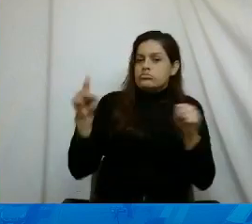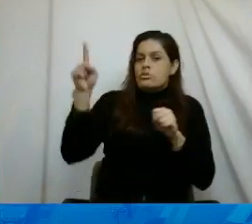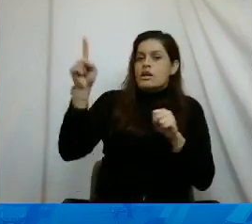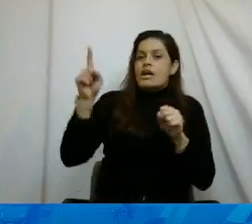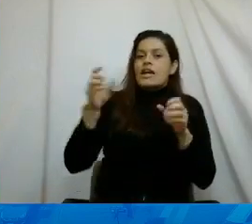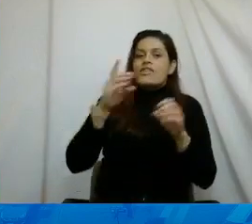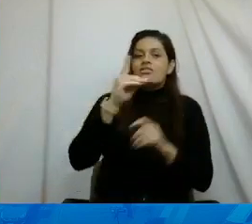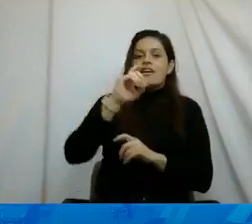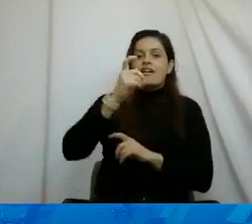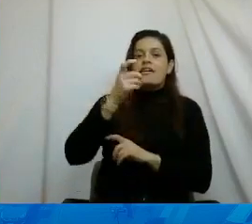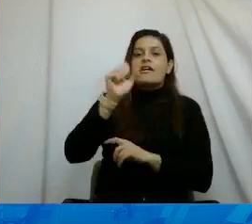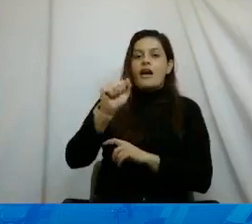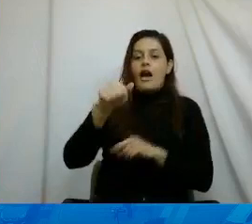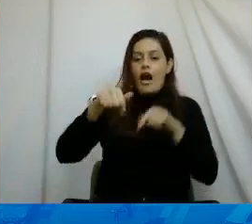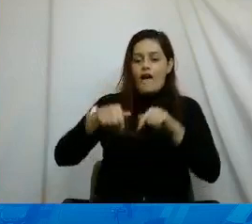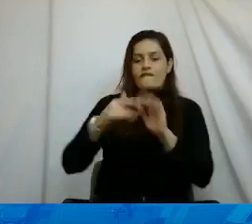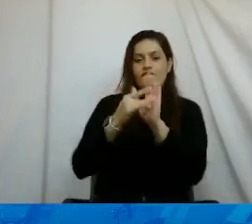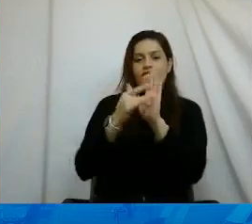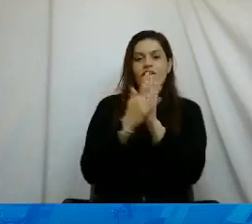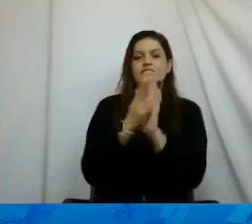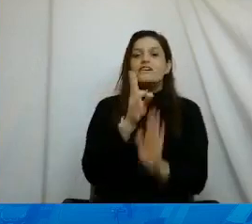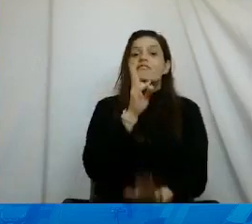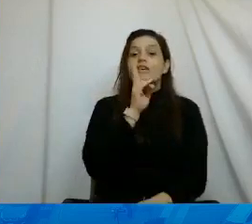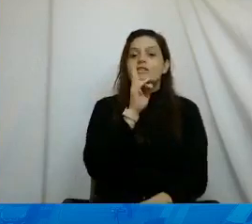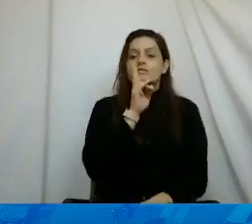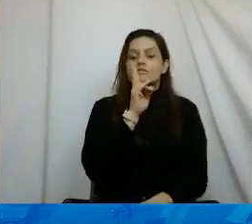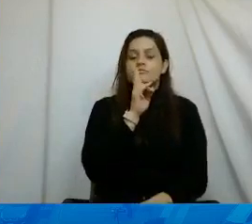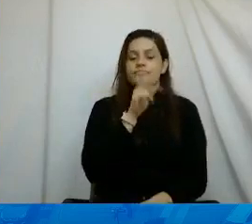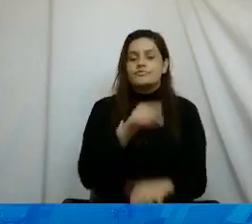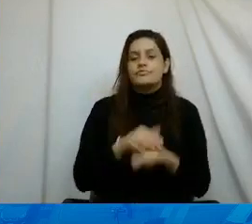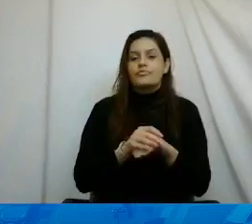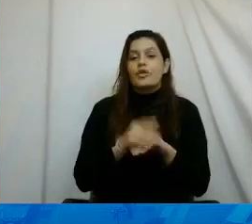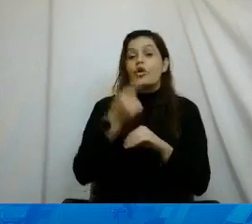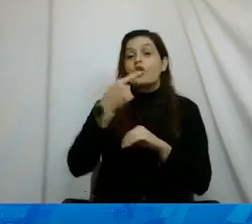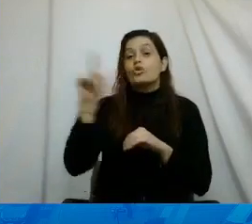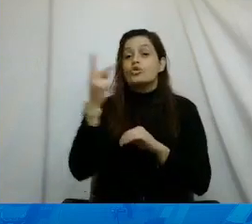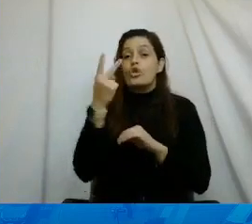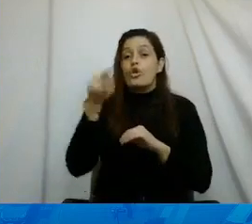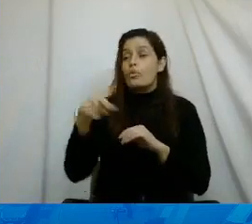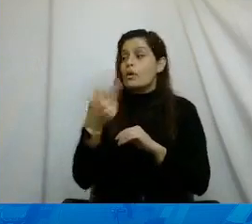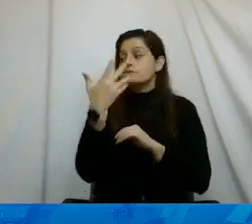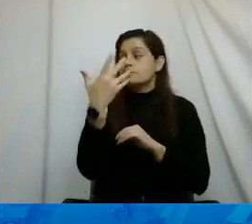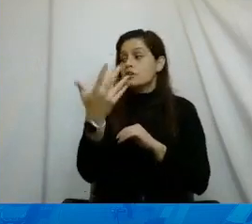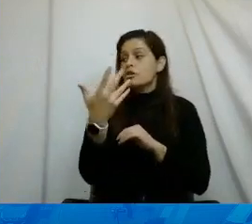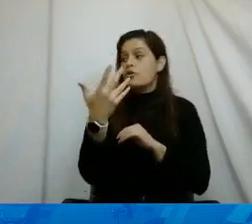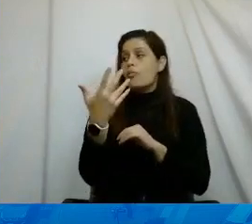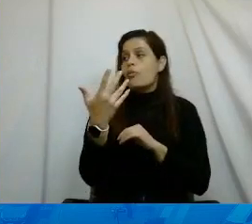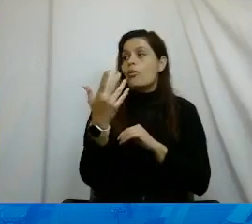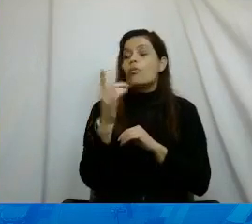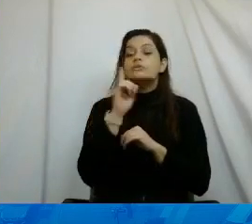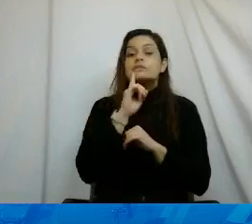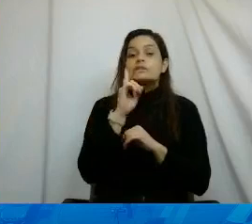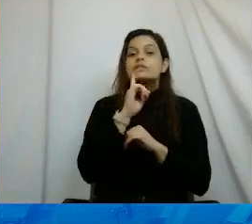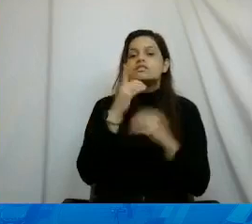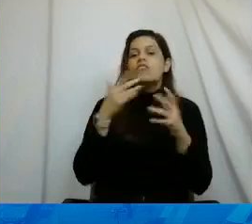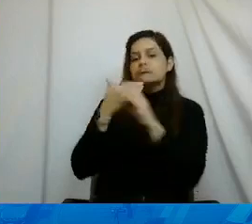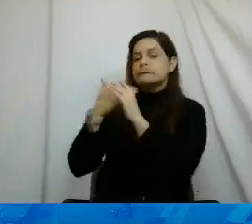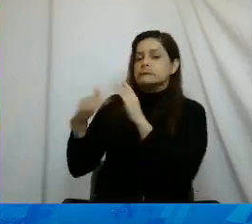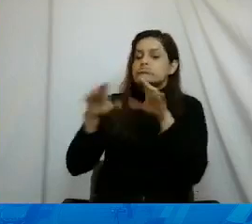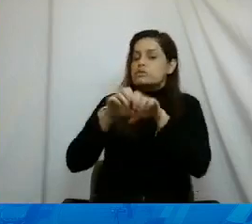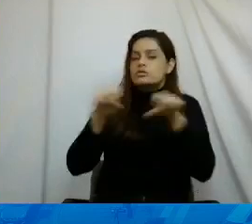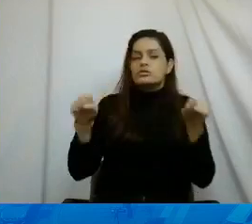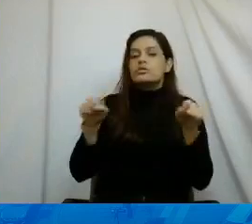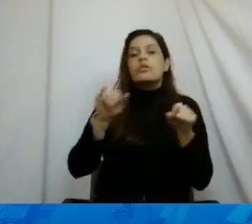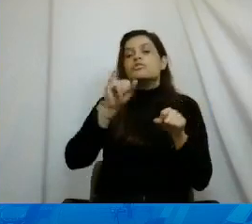Ambiental para este viernes, y en relación a la carta 2.5, eso está derivado, así que se